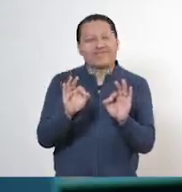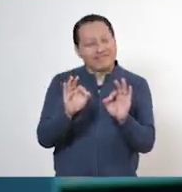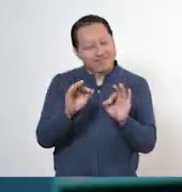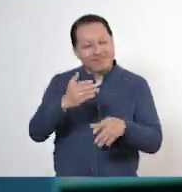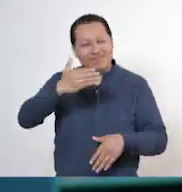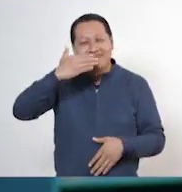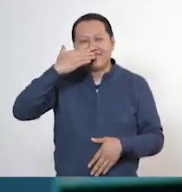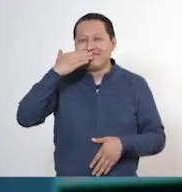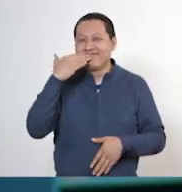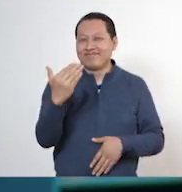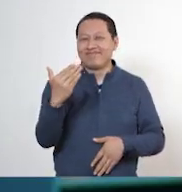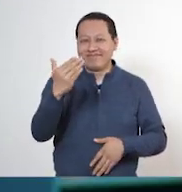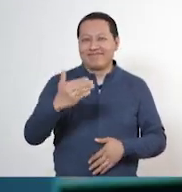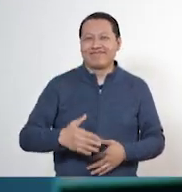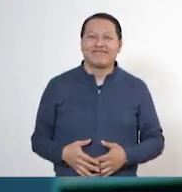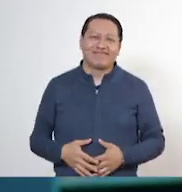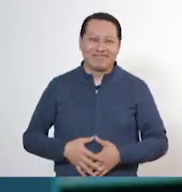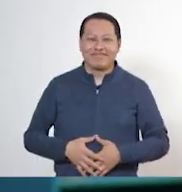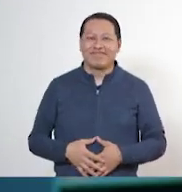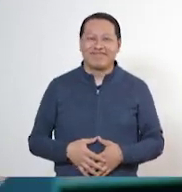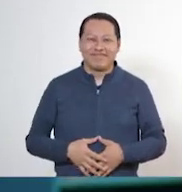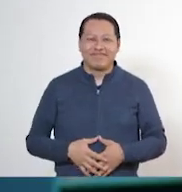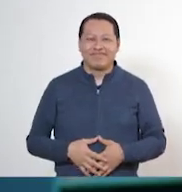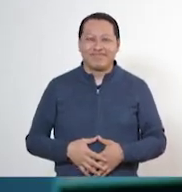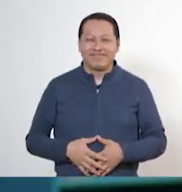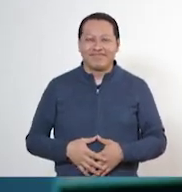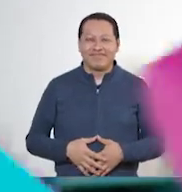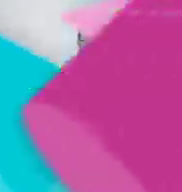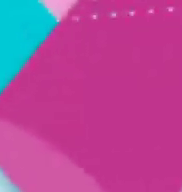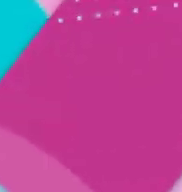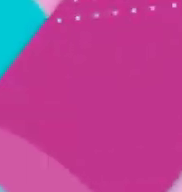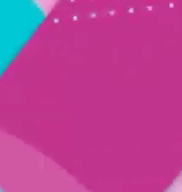¡Muy bien!